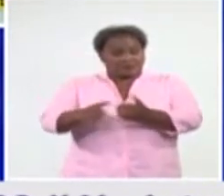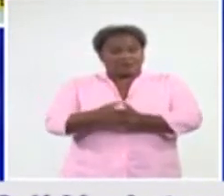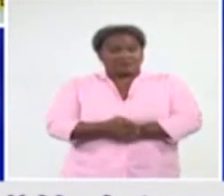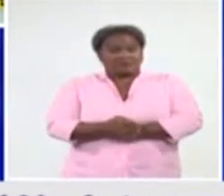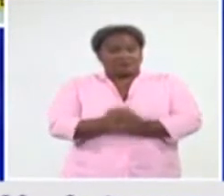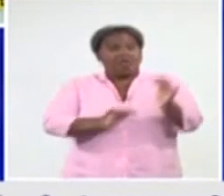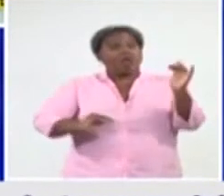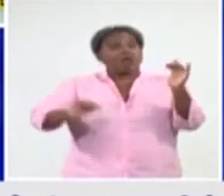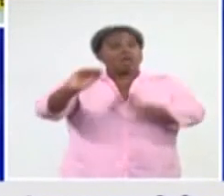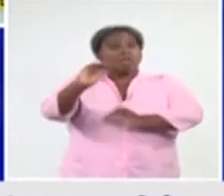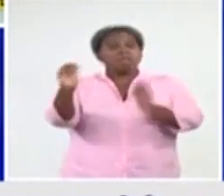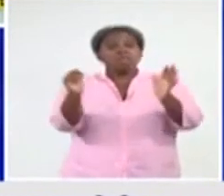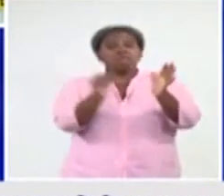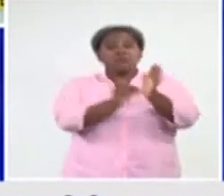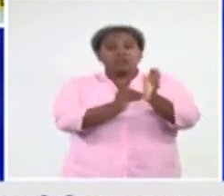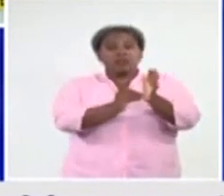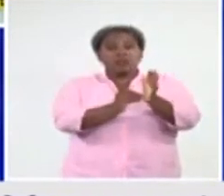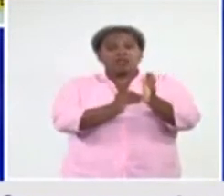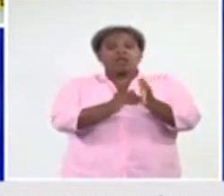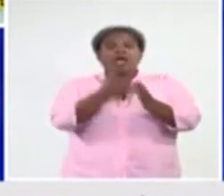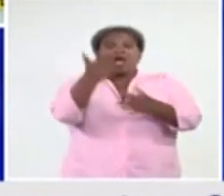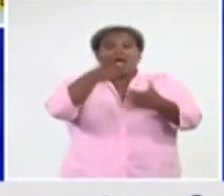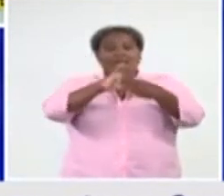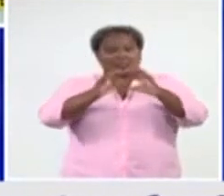1.000 Artemisa